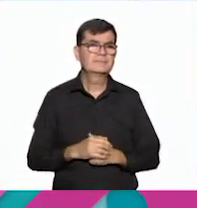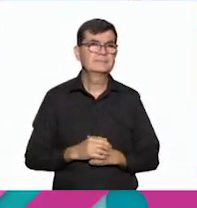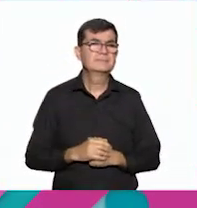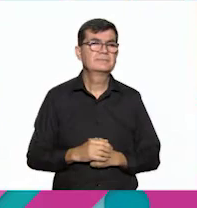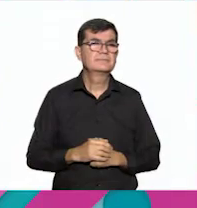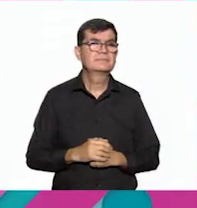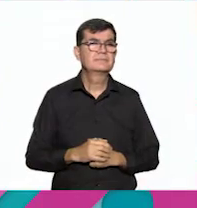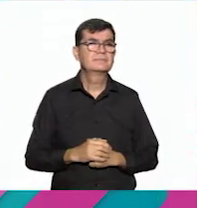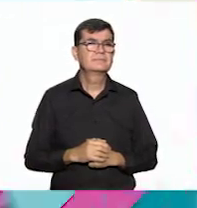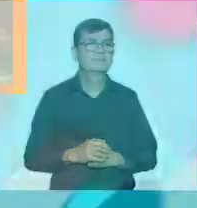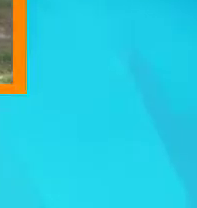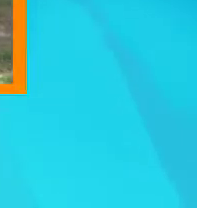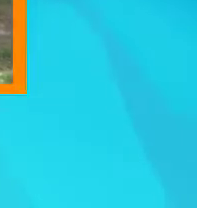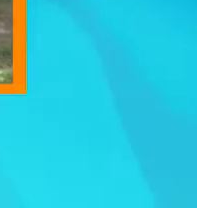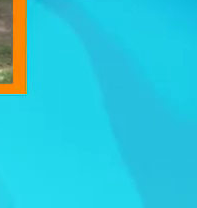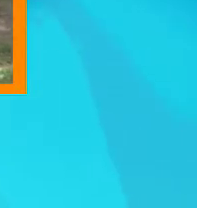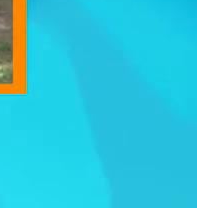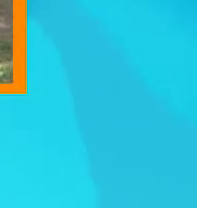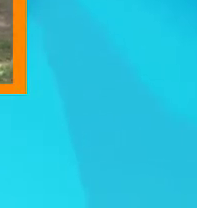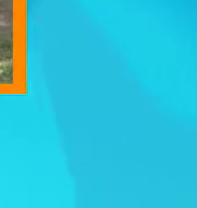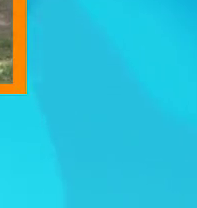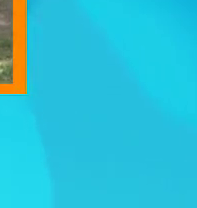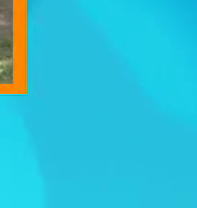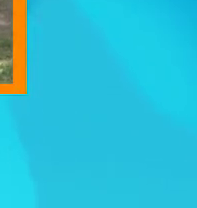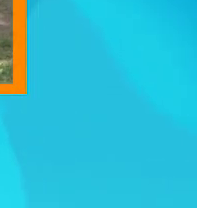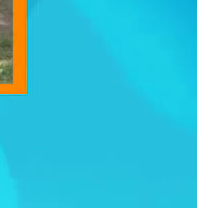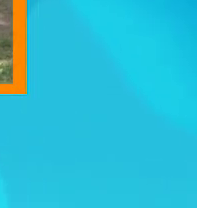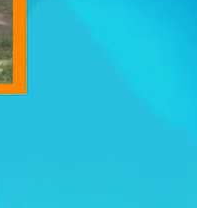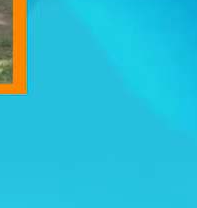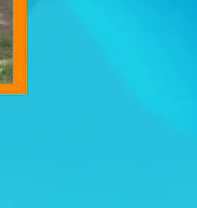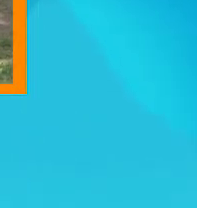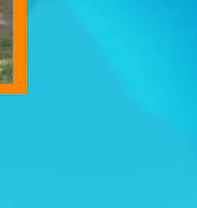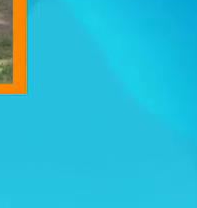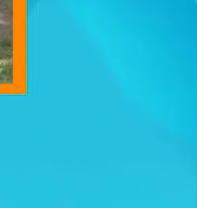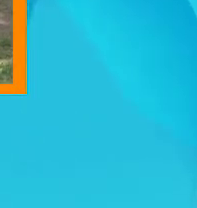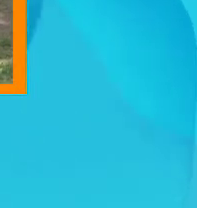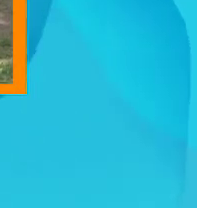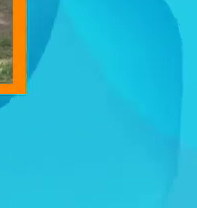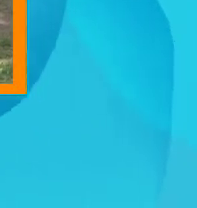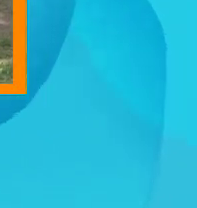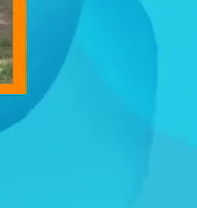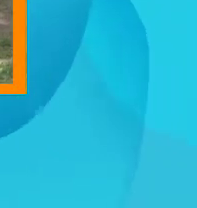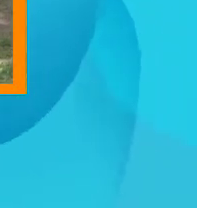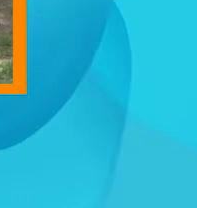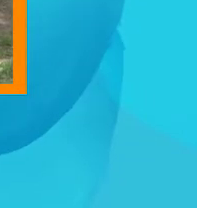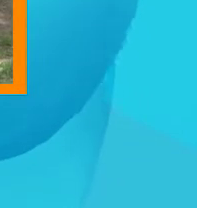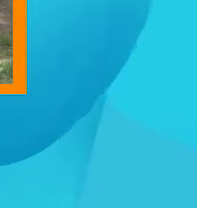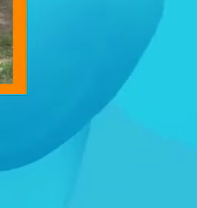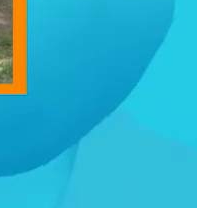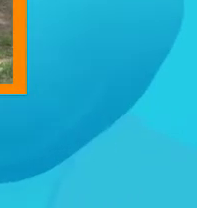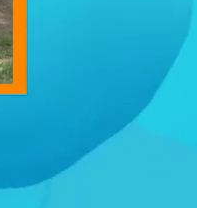ver! Vamos a tocar un poquito del son jarocho del sur de Veracruz. Y dice más o menos así.